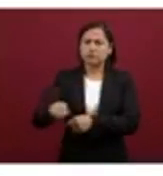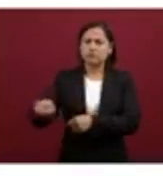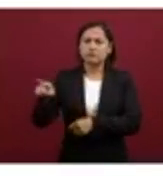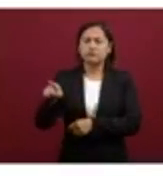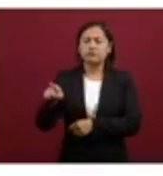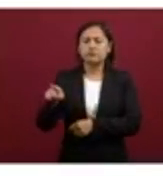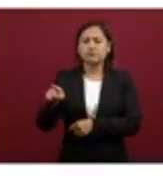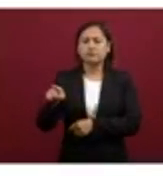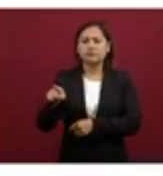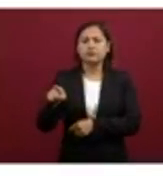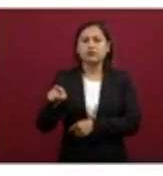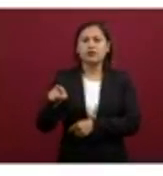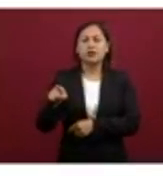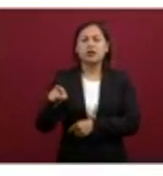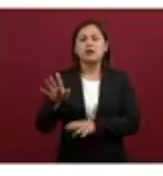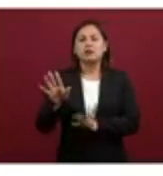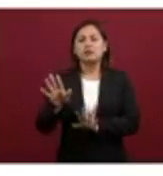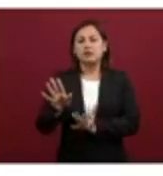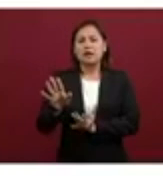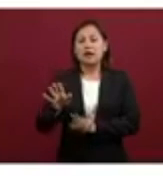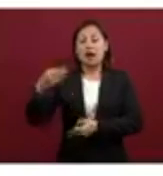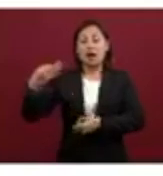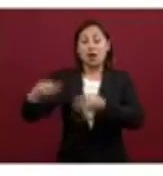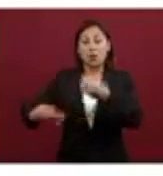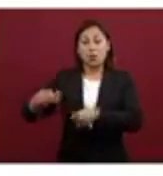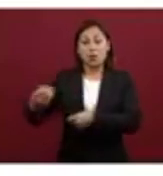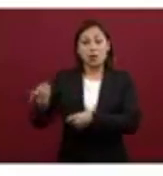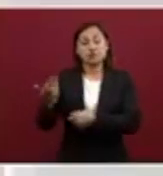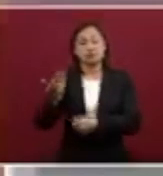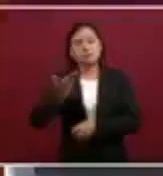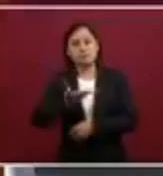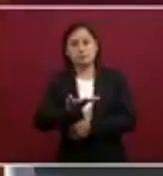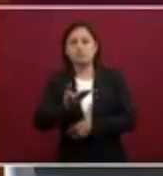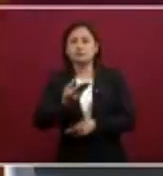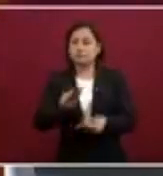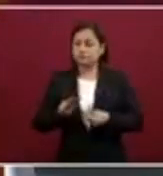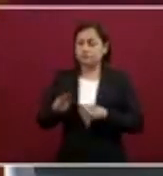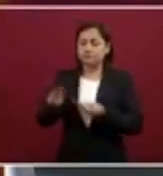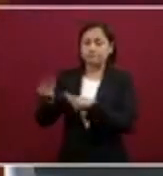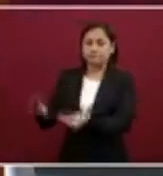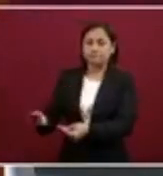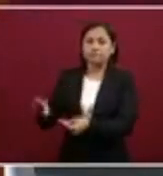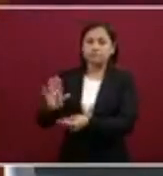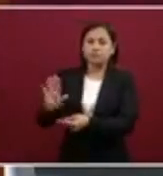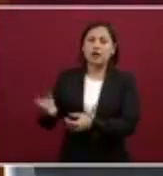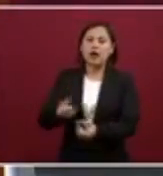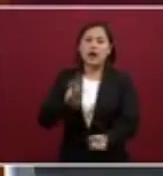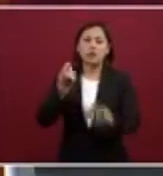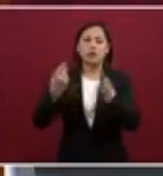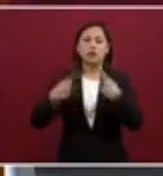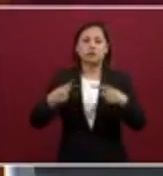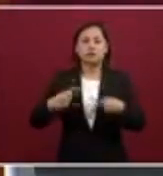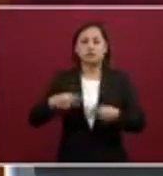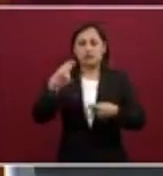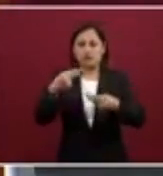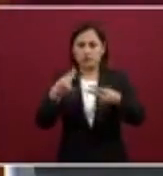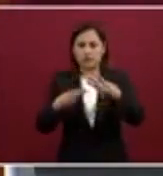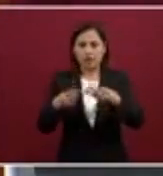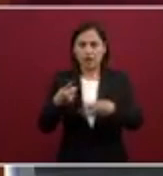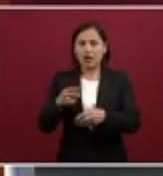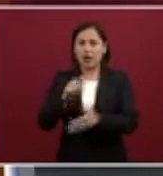excepto la de por petición del propio juez, excepto la de los contribuyentes que se ampararon. La siguiente